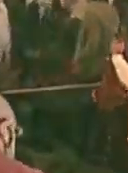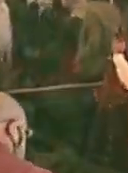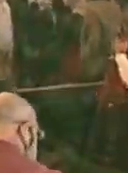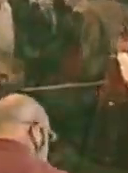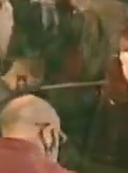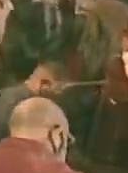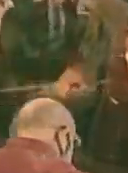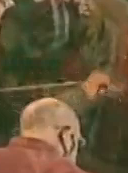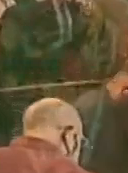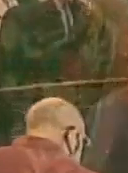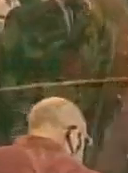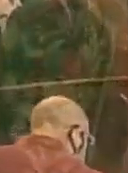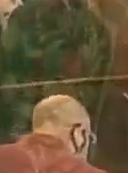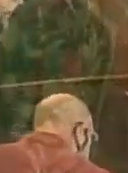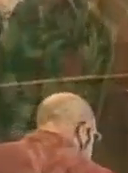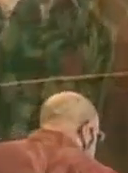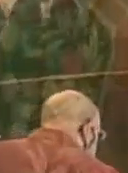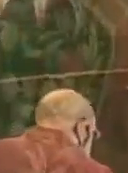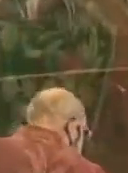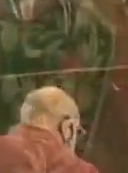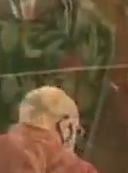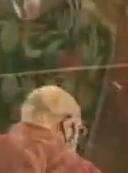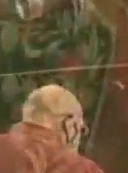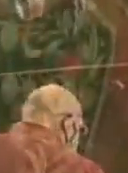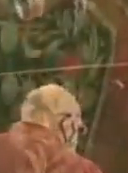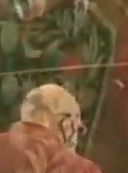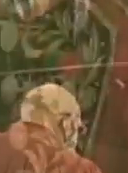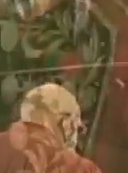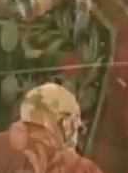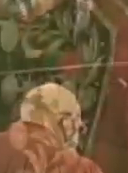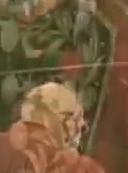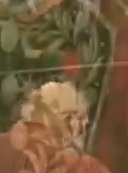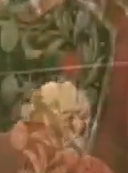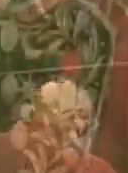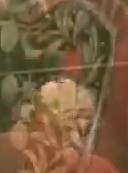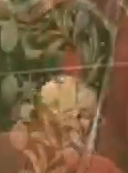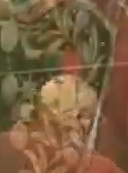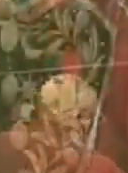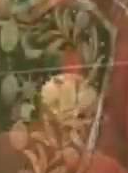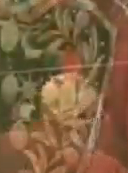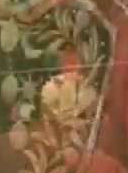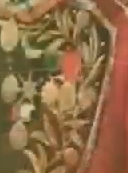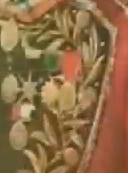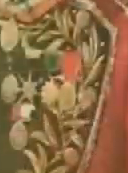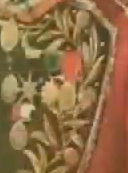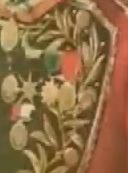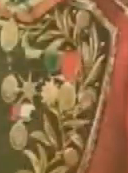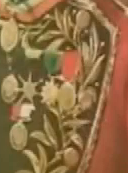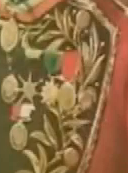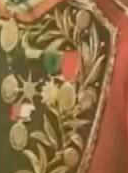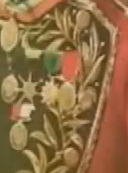Teatro Municipal de Caracas, despedimos esta transmisión especial.